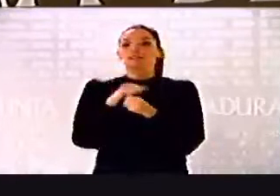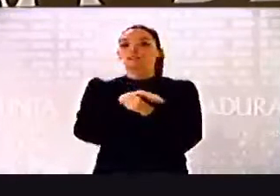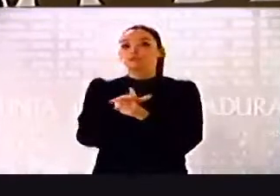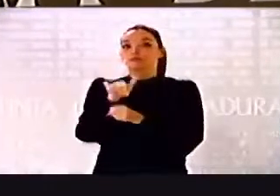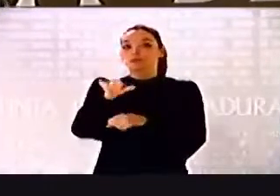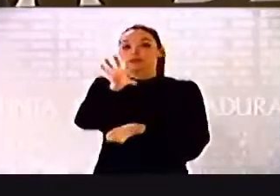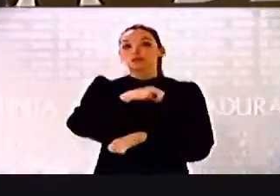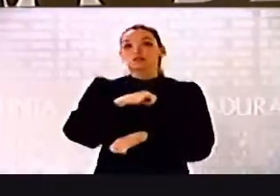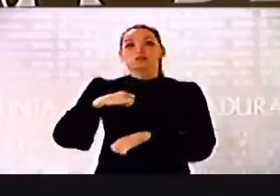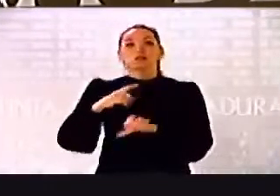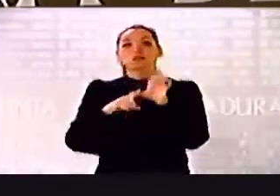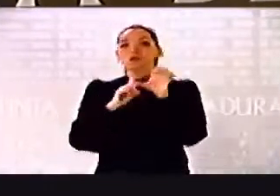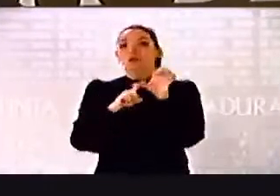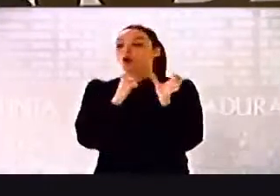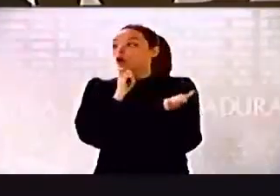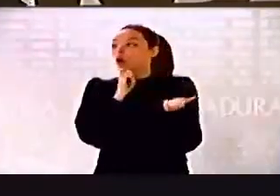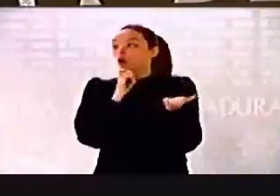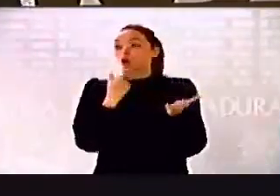Extremadura es